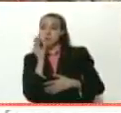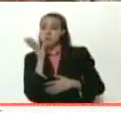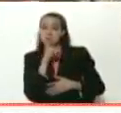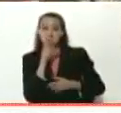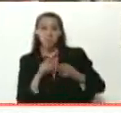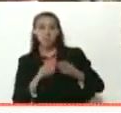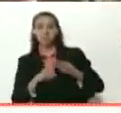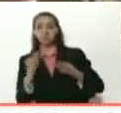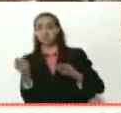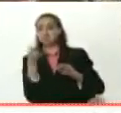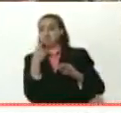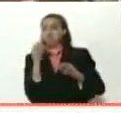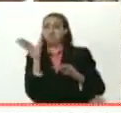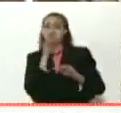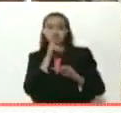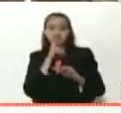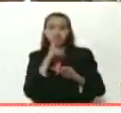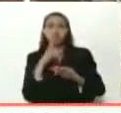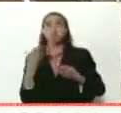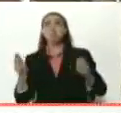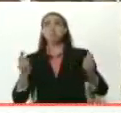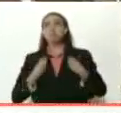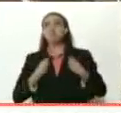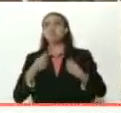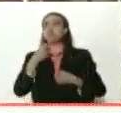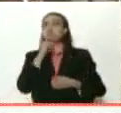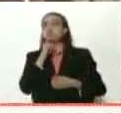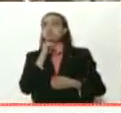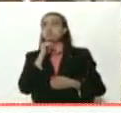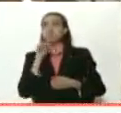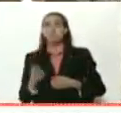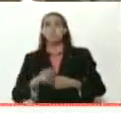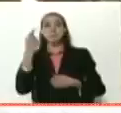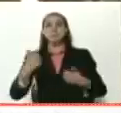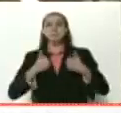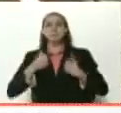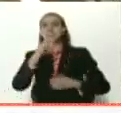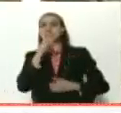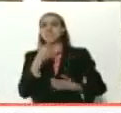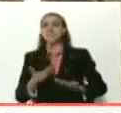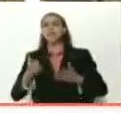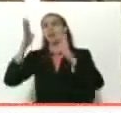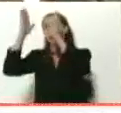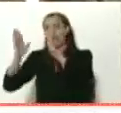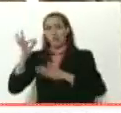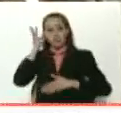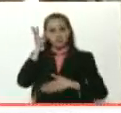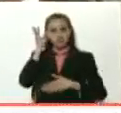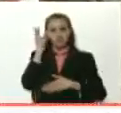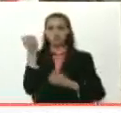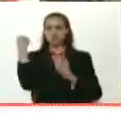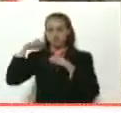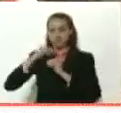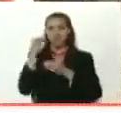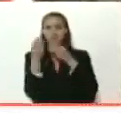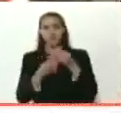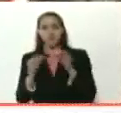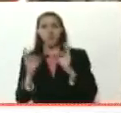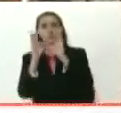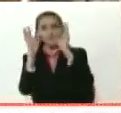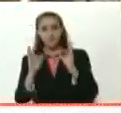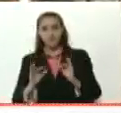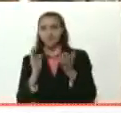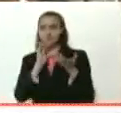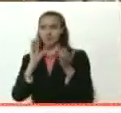consiguen medicinas, que la vida se pone más dura, la primera que recibe el golpe es la mujer, tratando de doblegarla, de doblegarle la